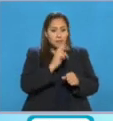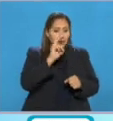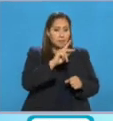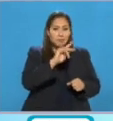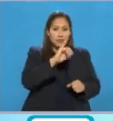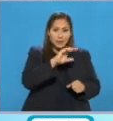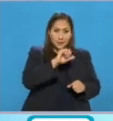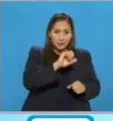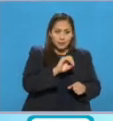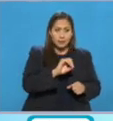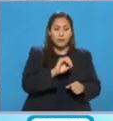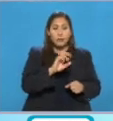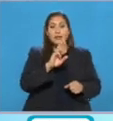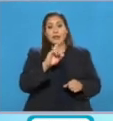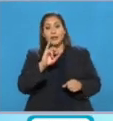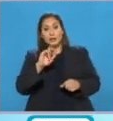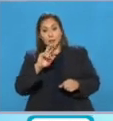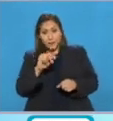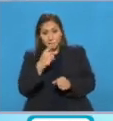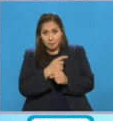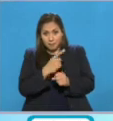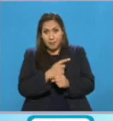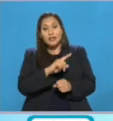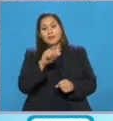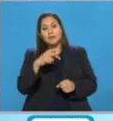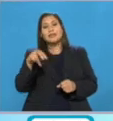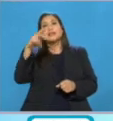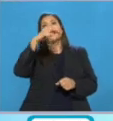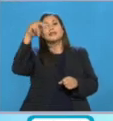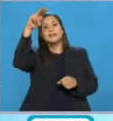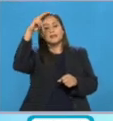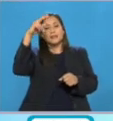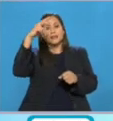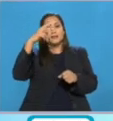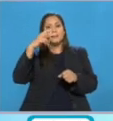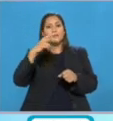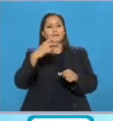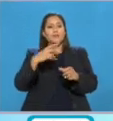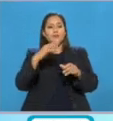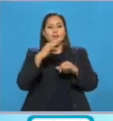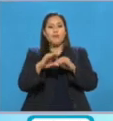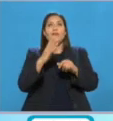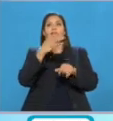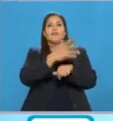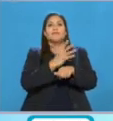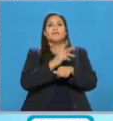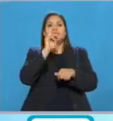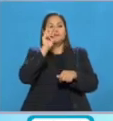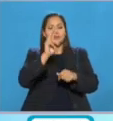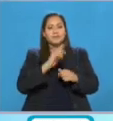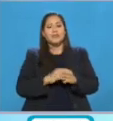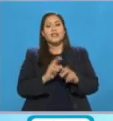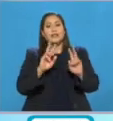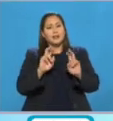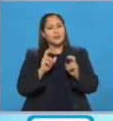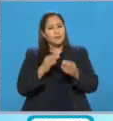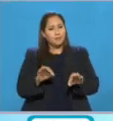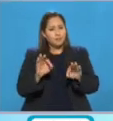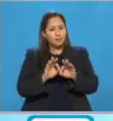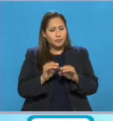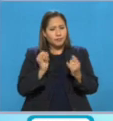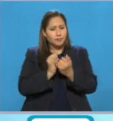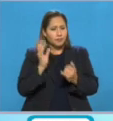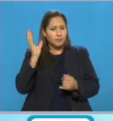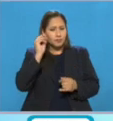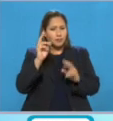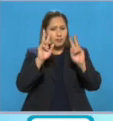y a Rivera en los Oye, Aprovechando. de veras, y y subimos subes a ver esto. ver Claro. la arquitectura. Vale totalmente la Porque pena. también hay un tema importante ahora que también los